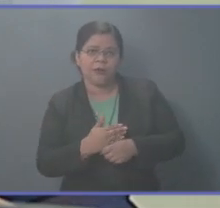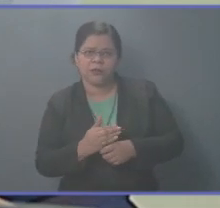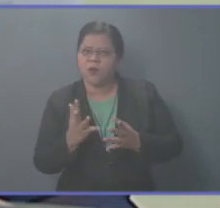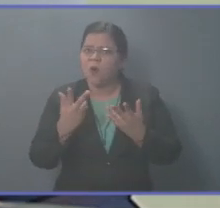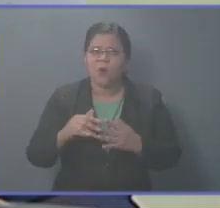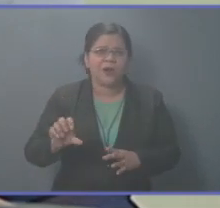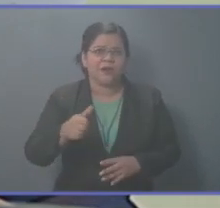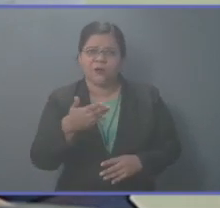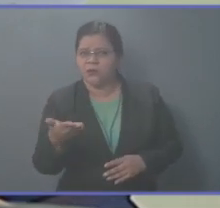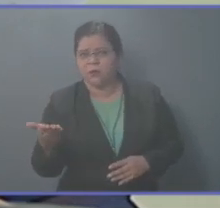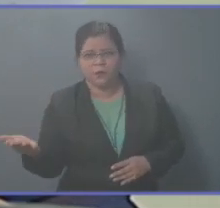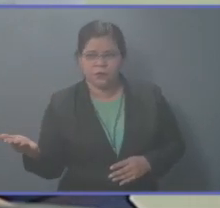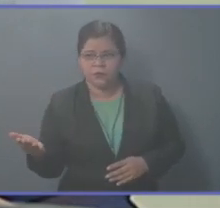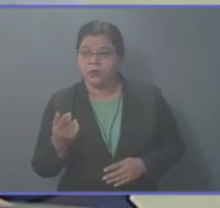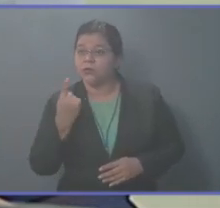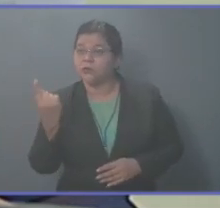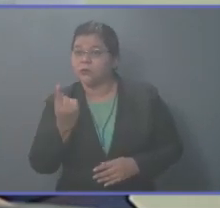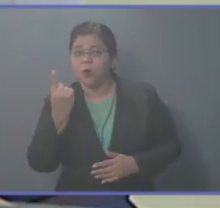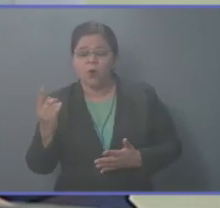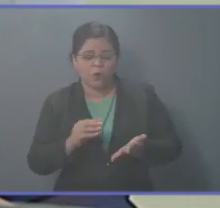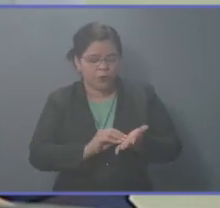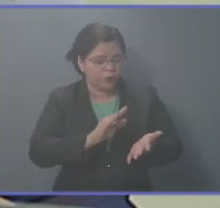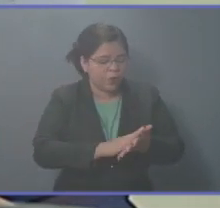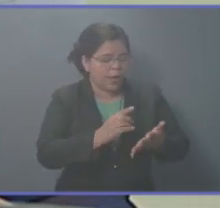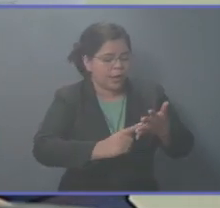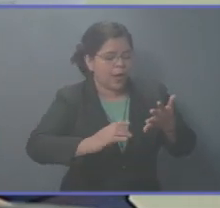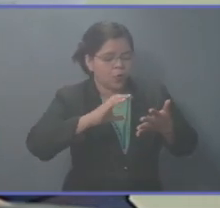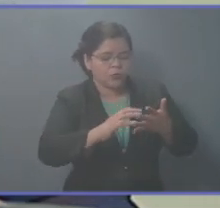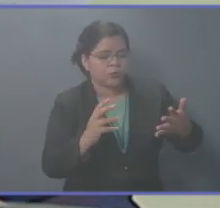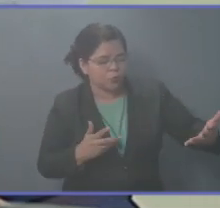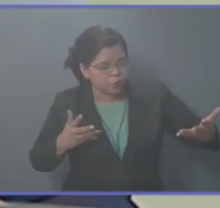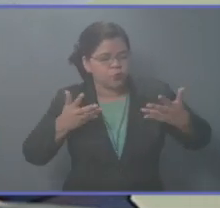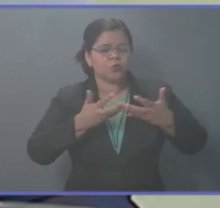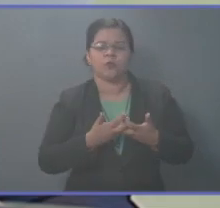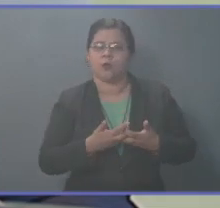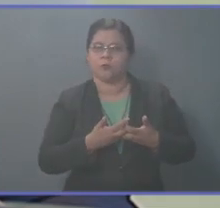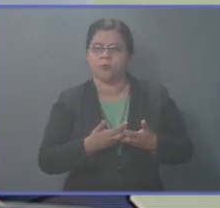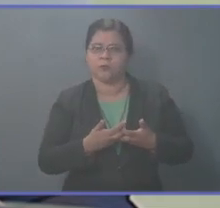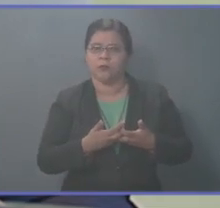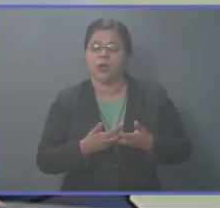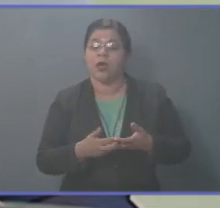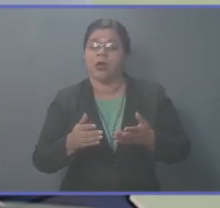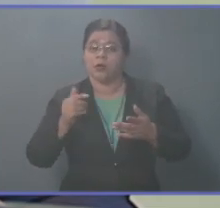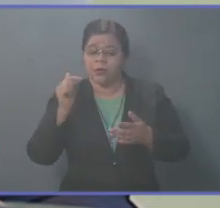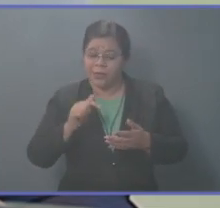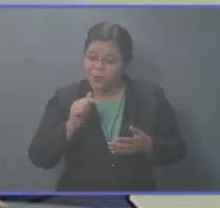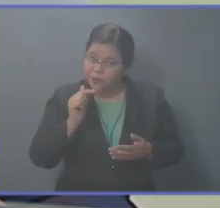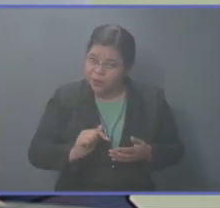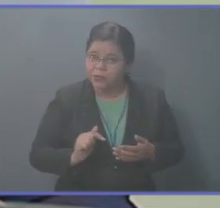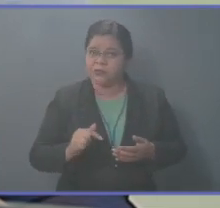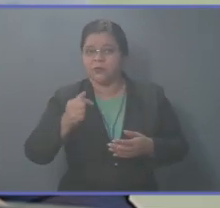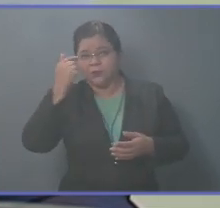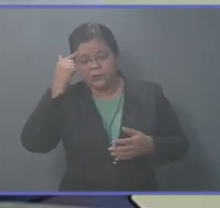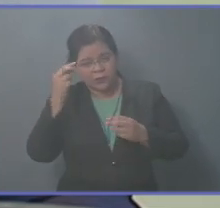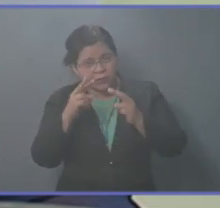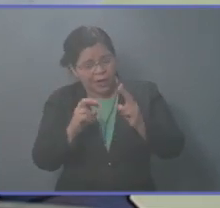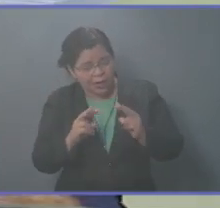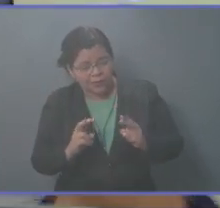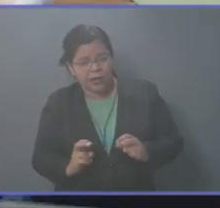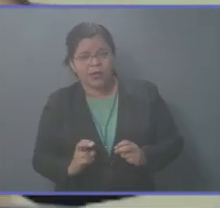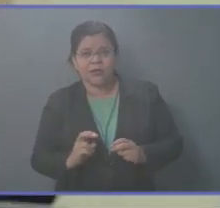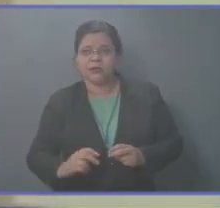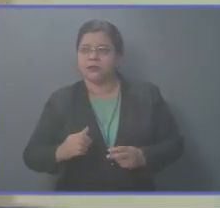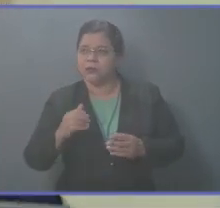otro fin que no sea constitucionalmente legítimo, que es el presupuesto para el análisis de